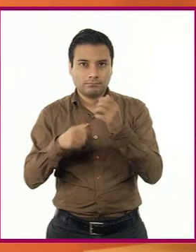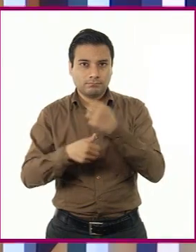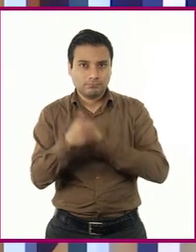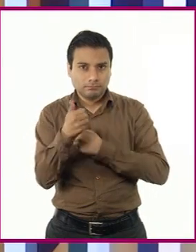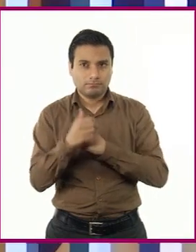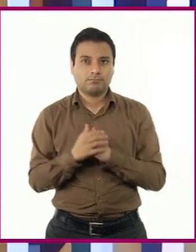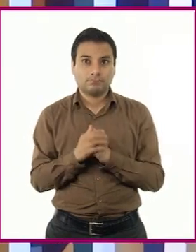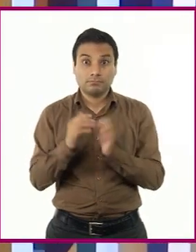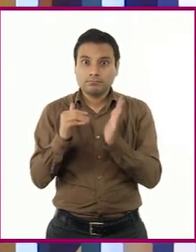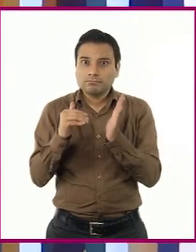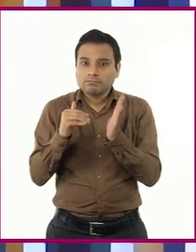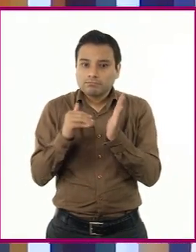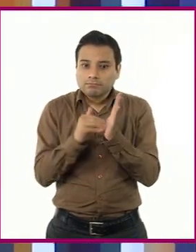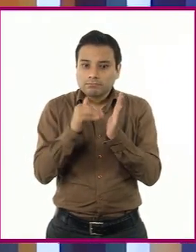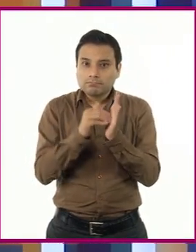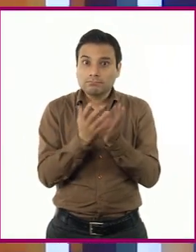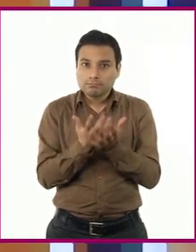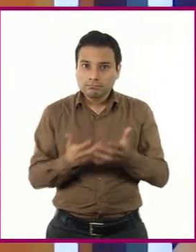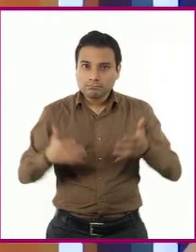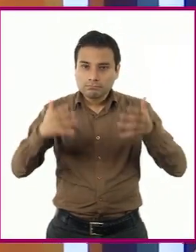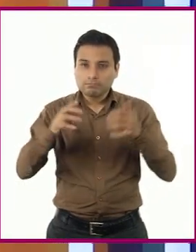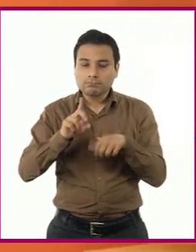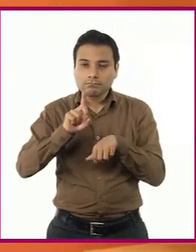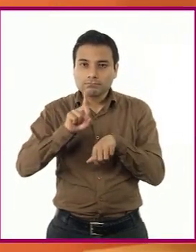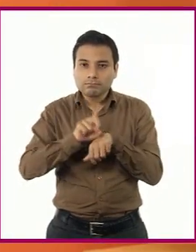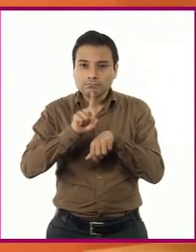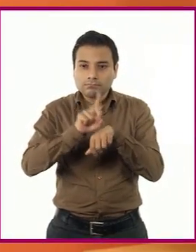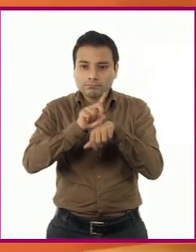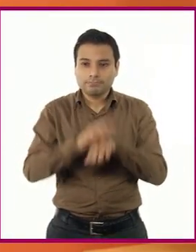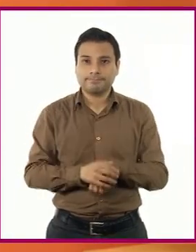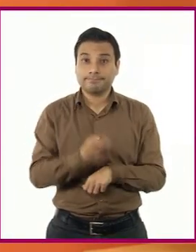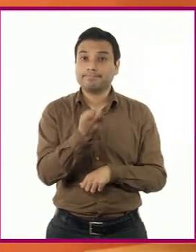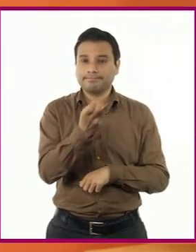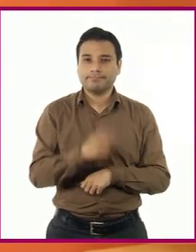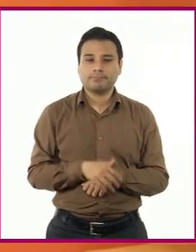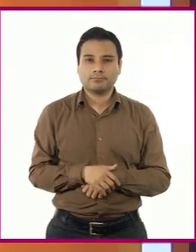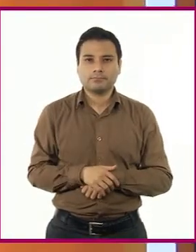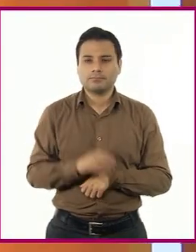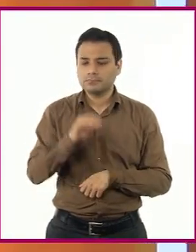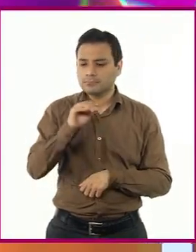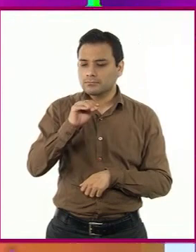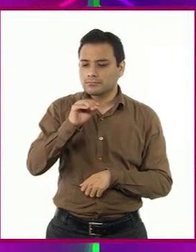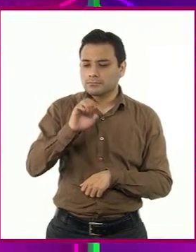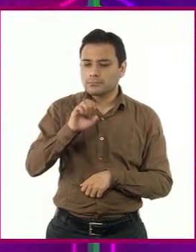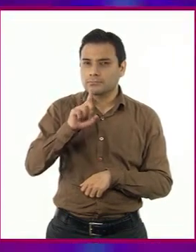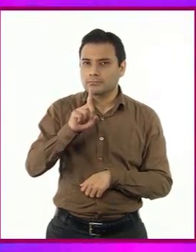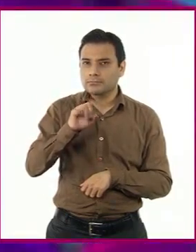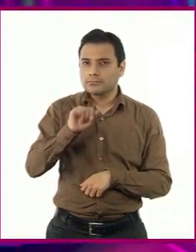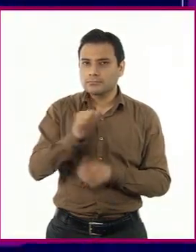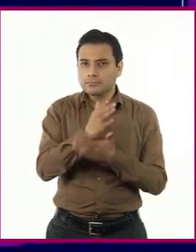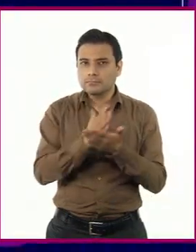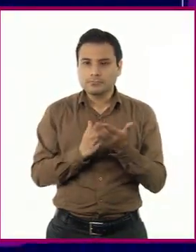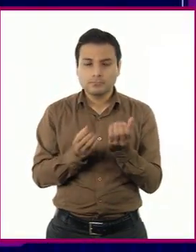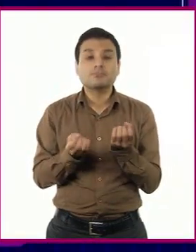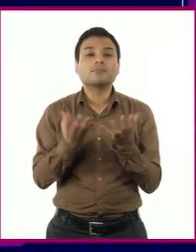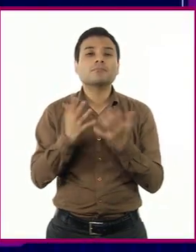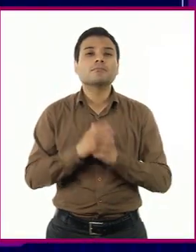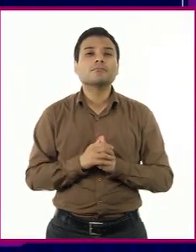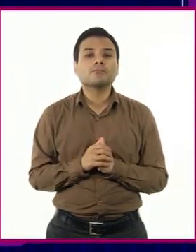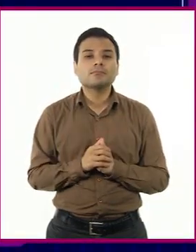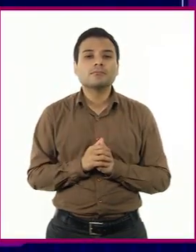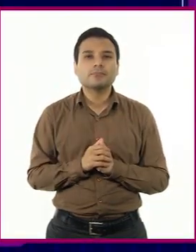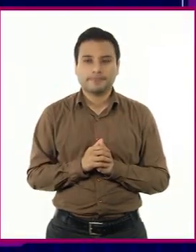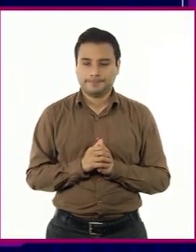día. Así es, Enrique. ¿Cuál es la media de esta producción? La media es